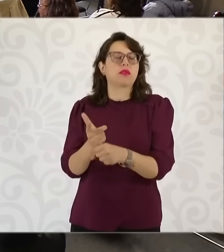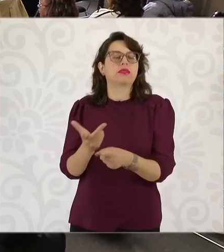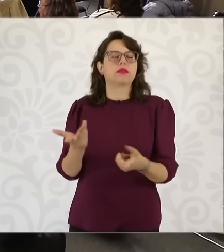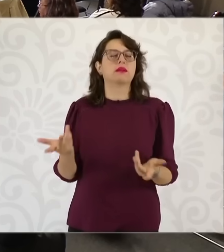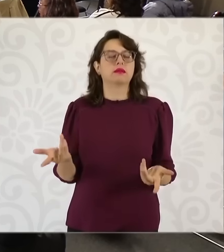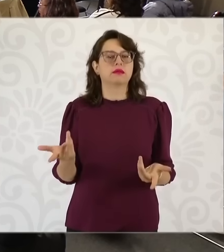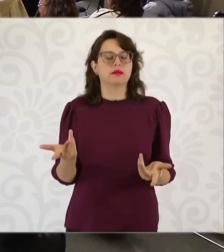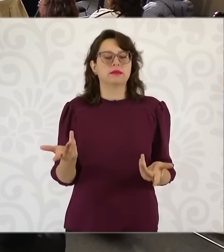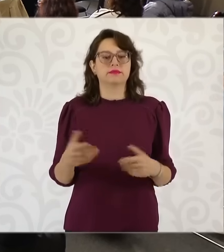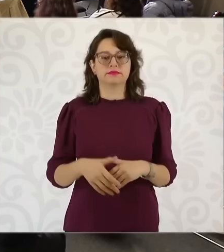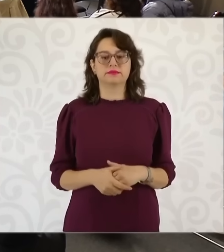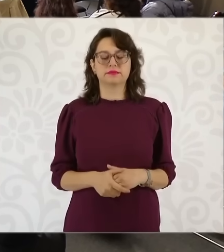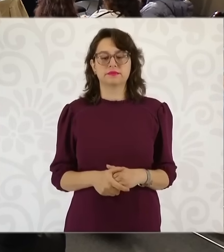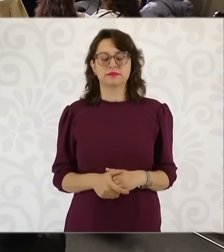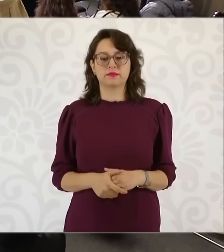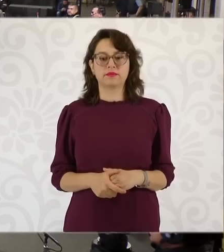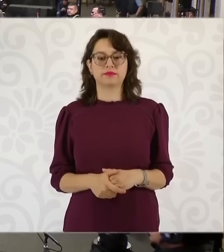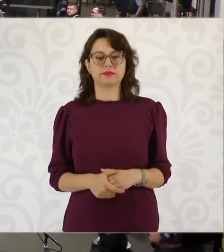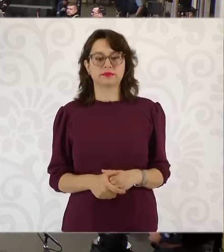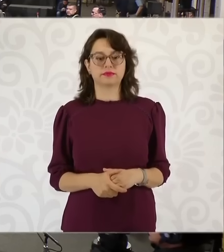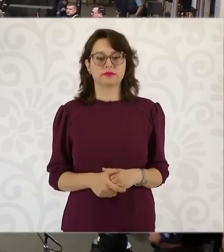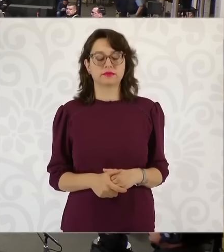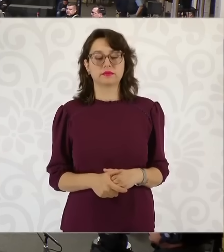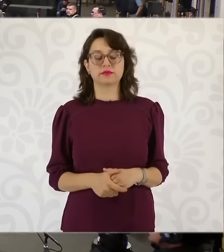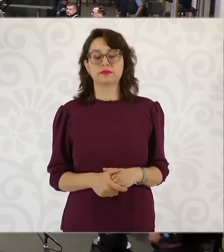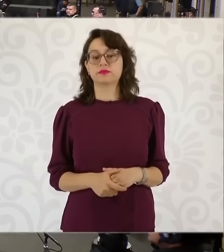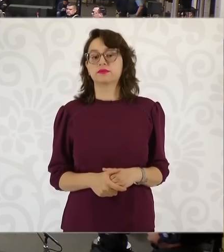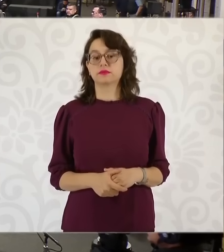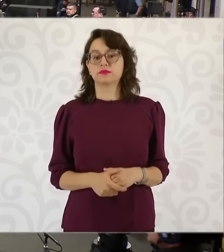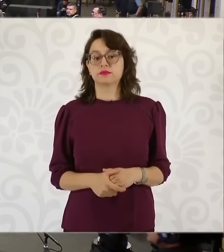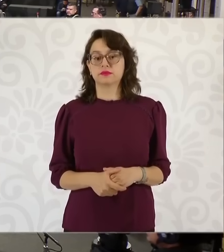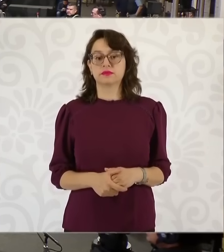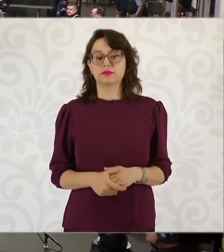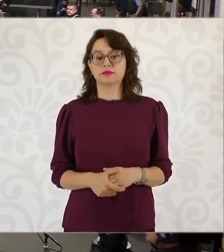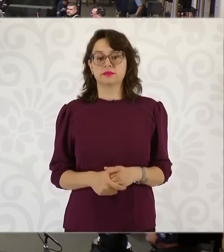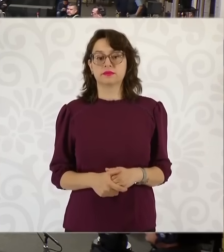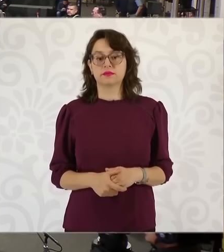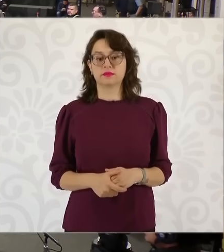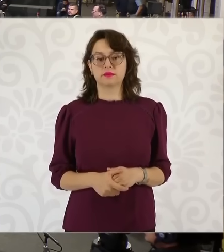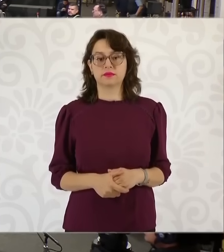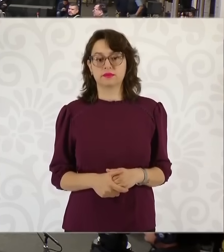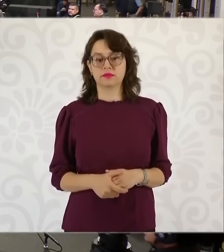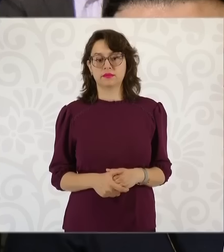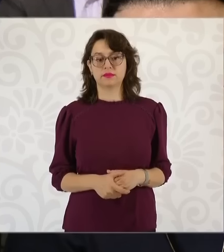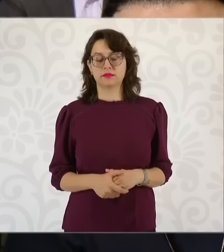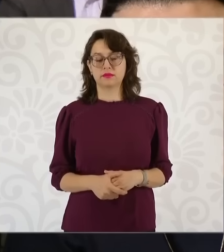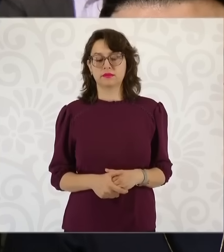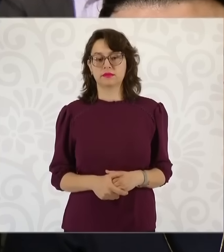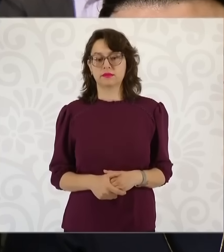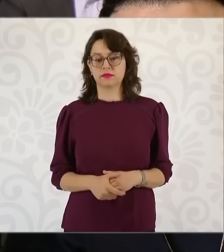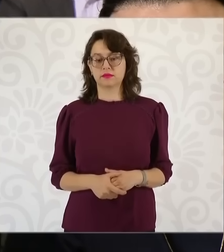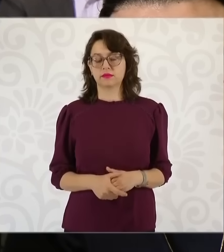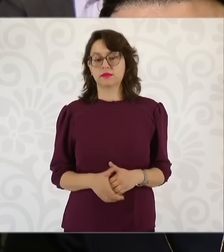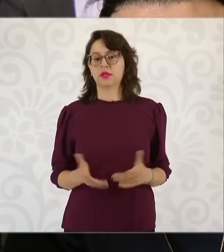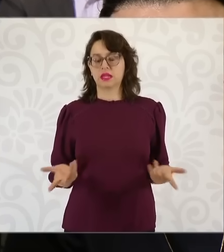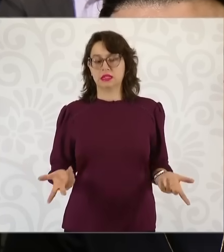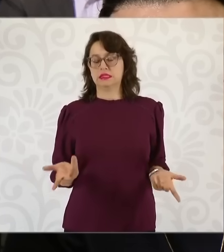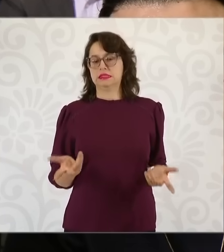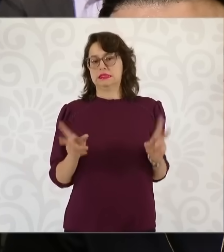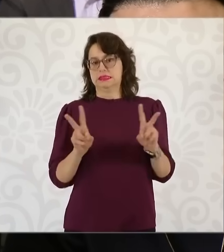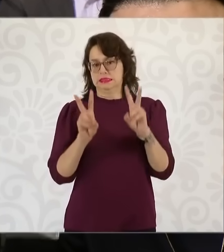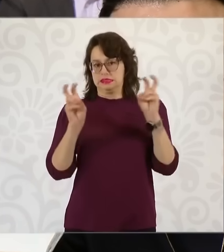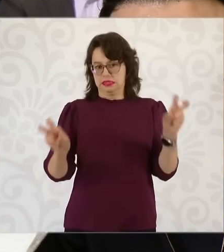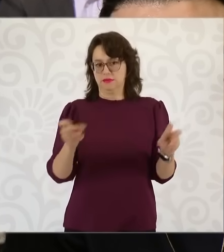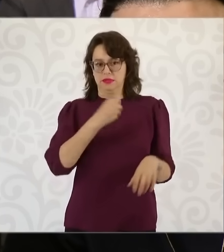por ellos. Y pues aprovechando, ahora que están precisamente el tema o el sector de salud,